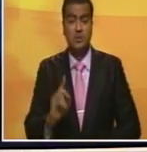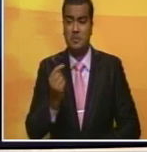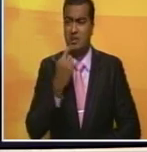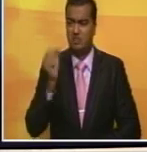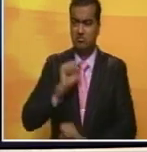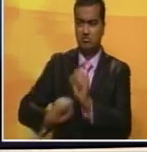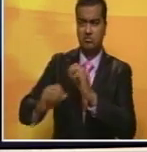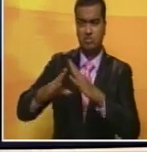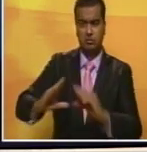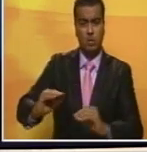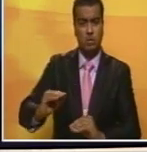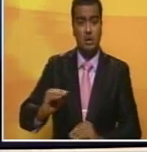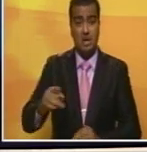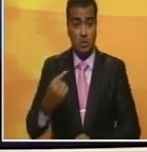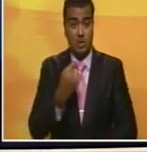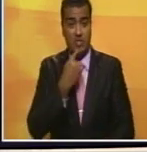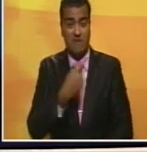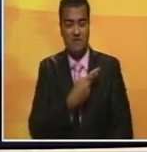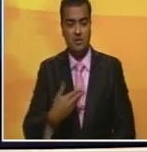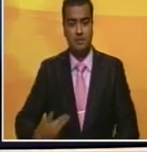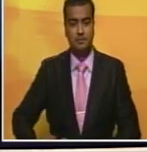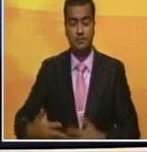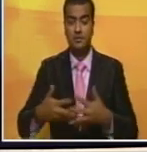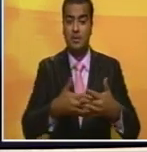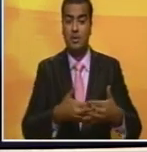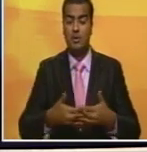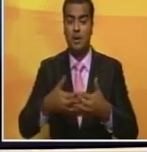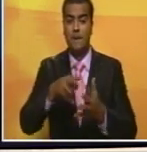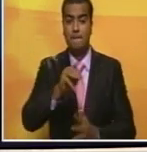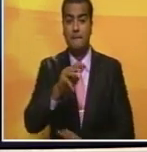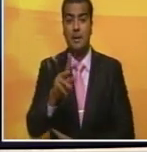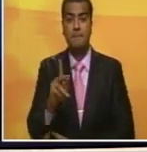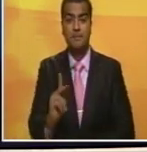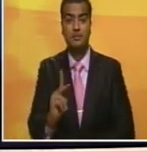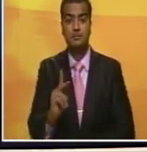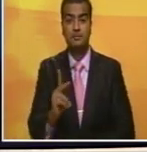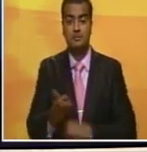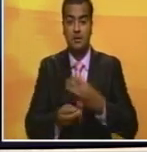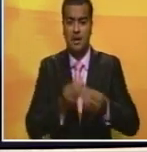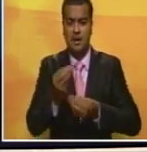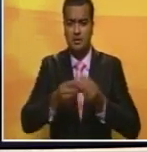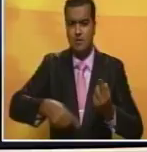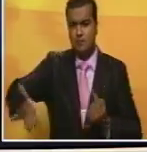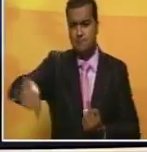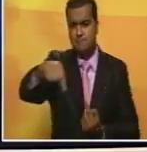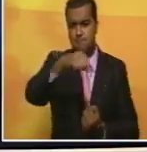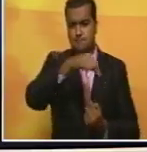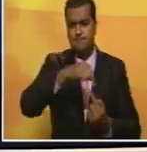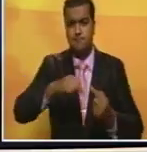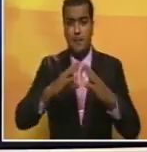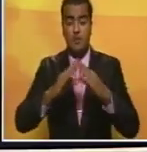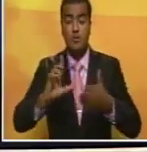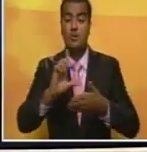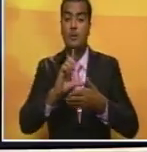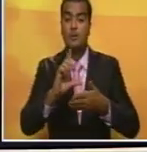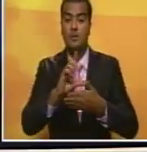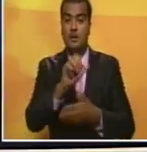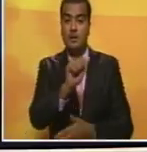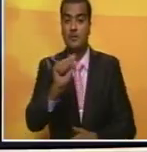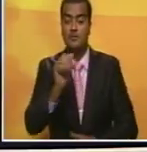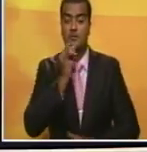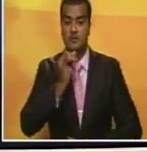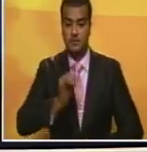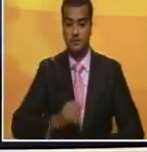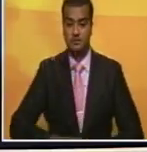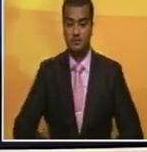las declaraciones emitidas por el vicepresidente de Estados Unidos, Mike Pence, quien realiza una gira por Latinoamérica. Alexis Abreu nos